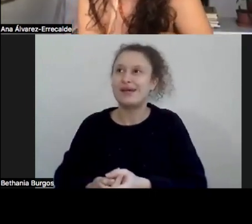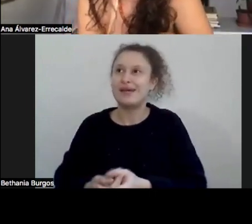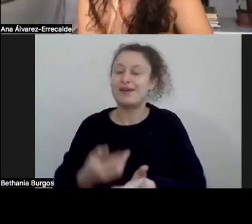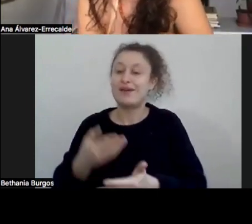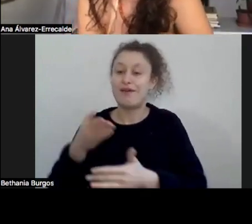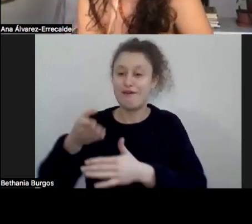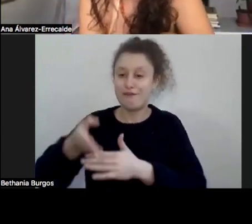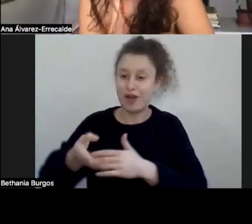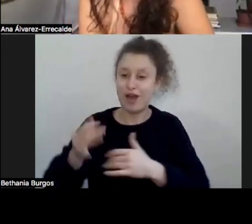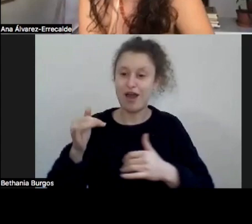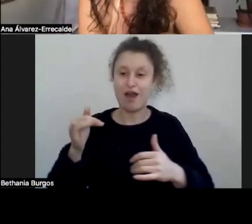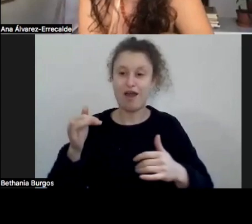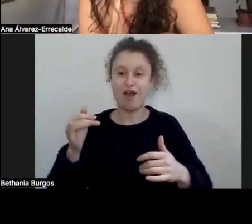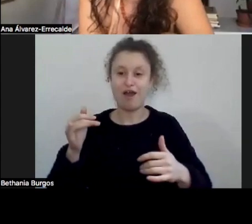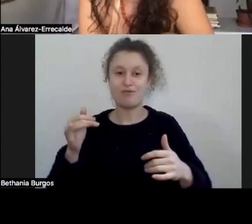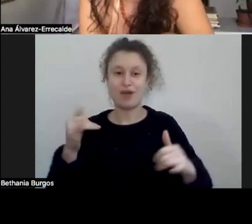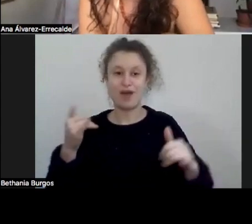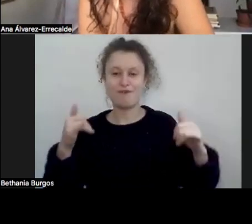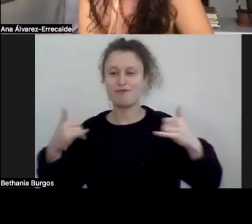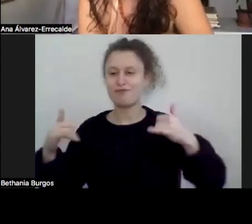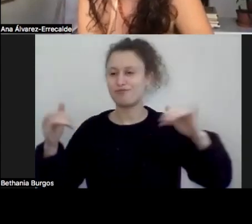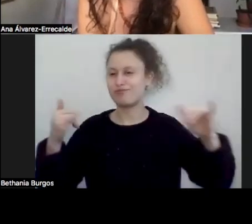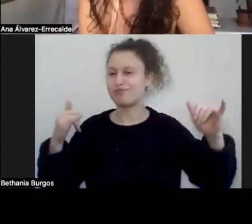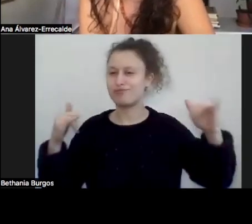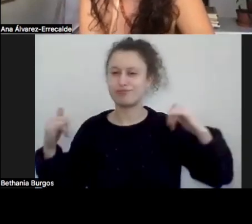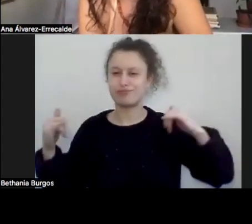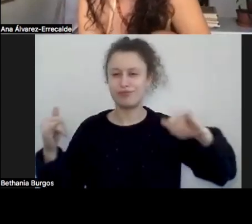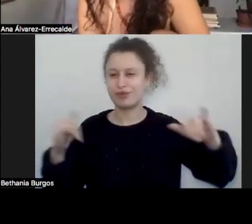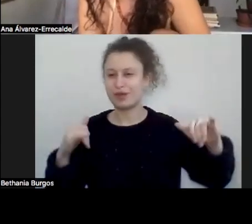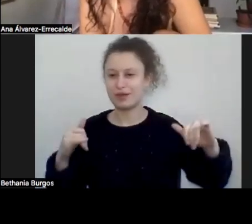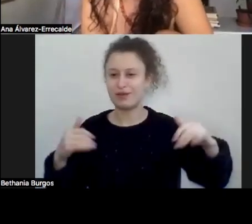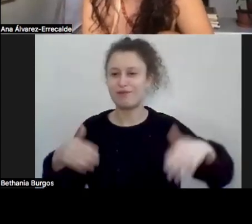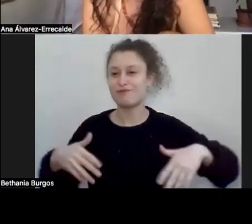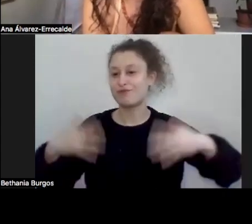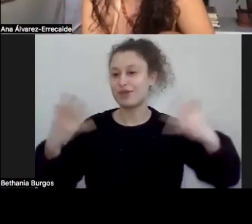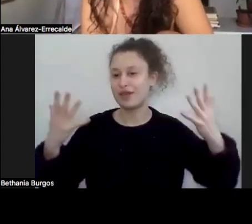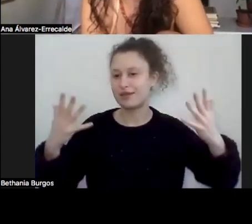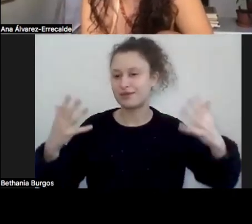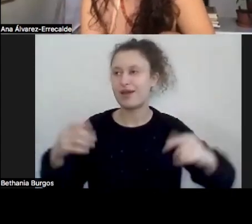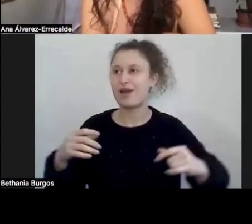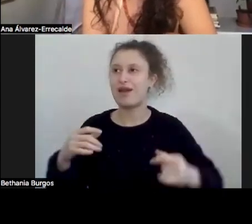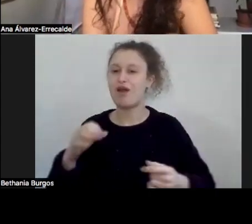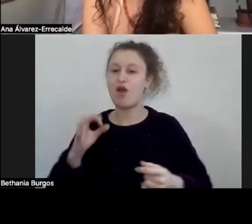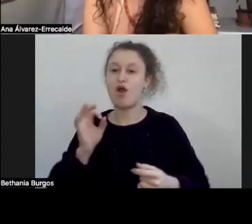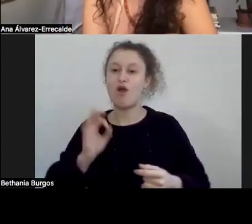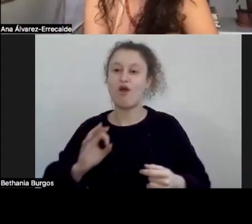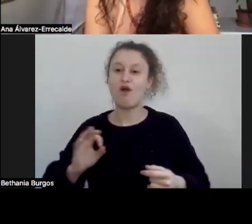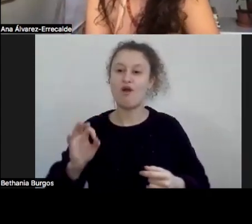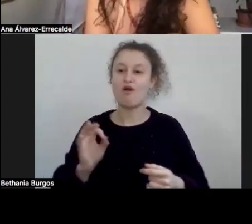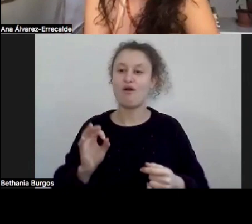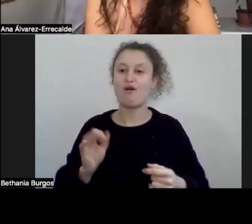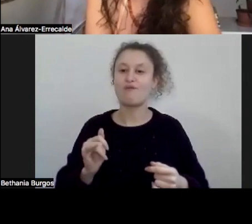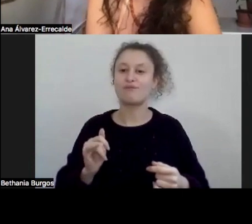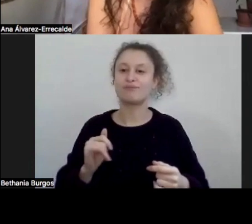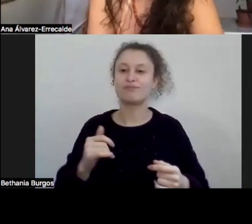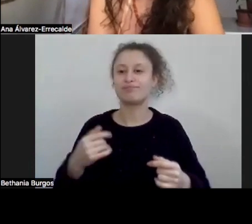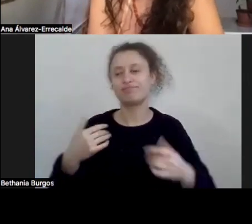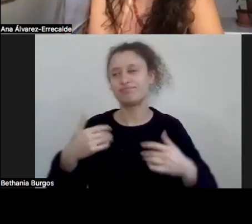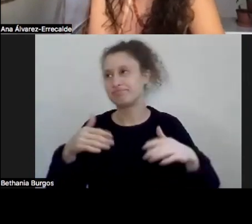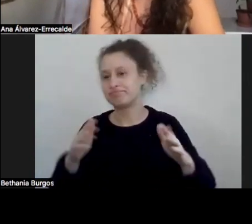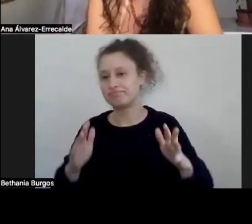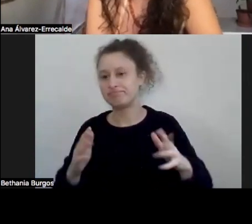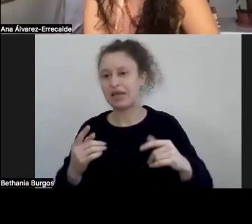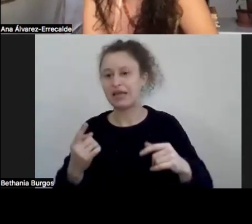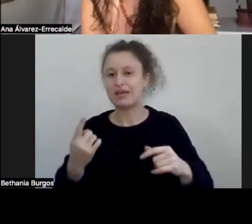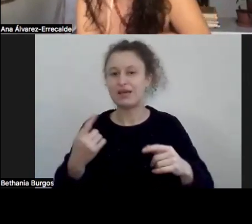sitio donde ya no tenemos ganas de estar, en vez de decir, mira, la verdad que me voy porque yo estoy cansada, a veces es como, bueno, que Julia